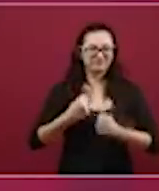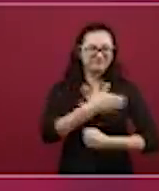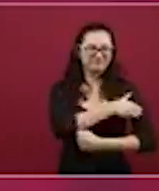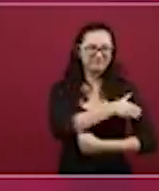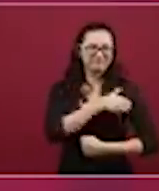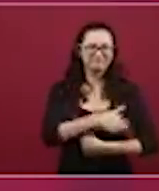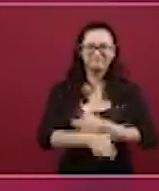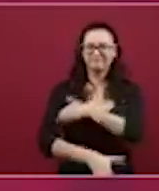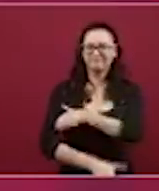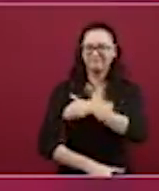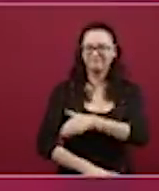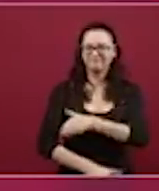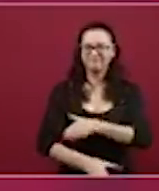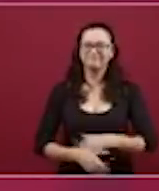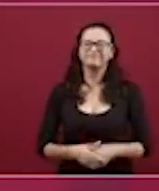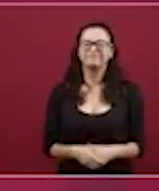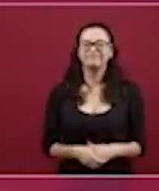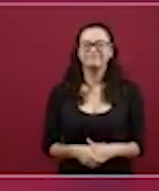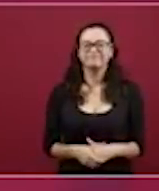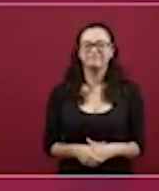fortachón,